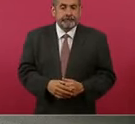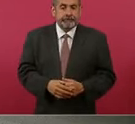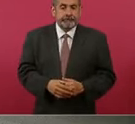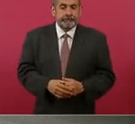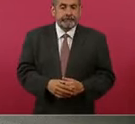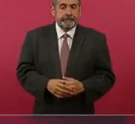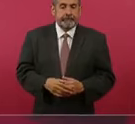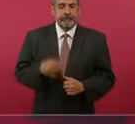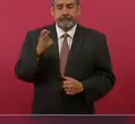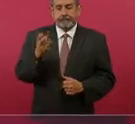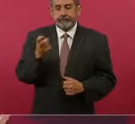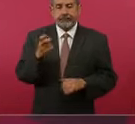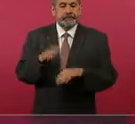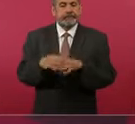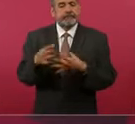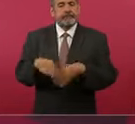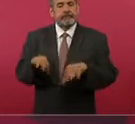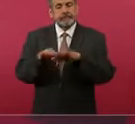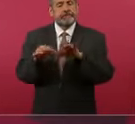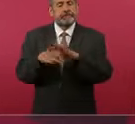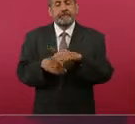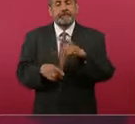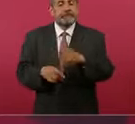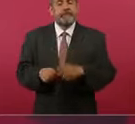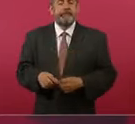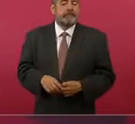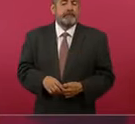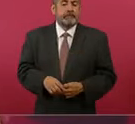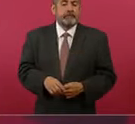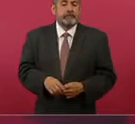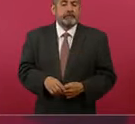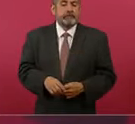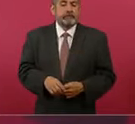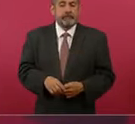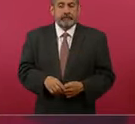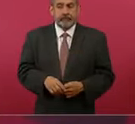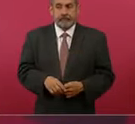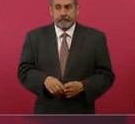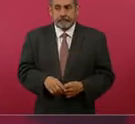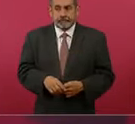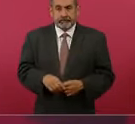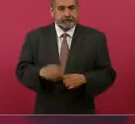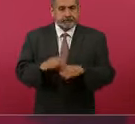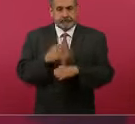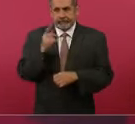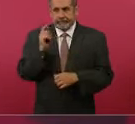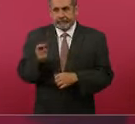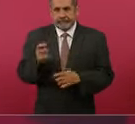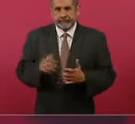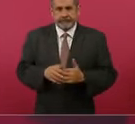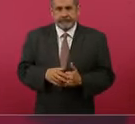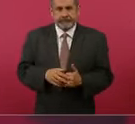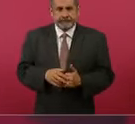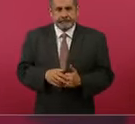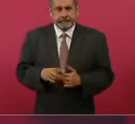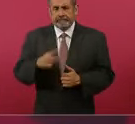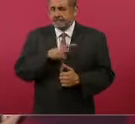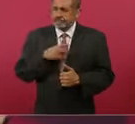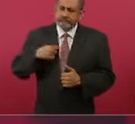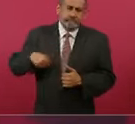Entonces, eso es lo más importante. ¿Por qué tenemos que